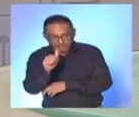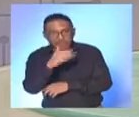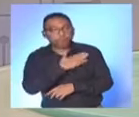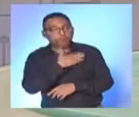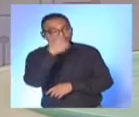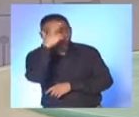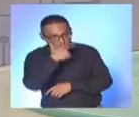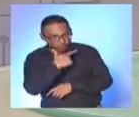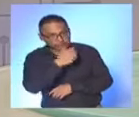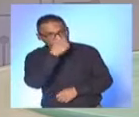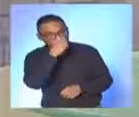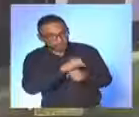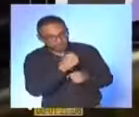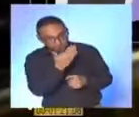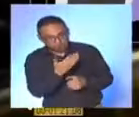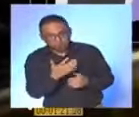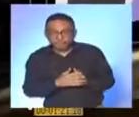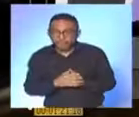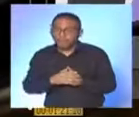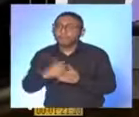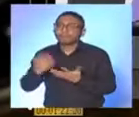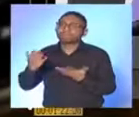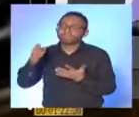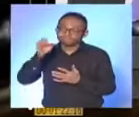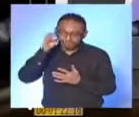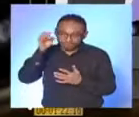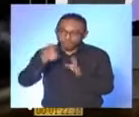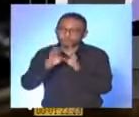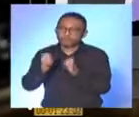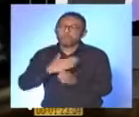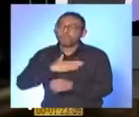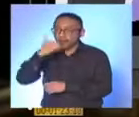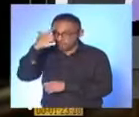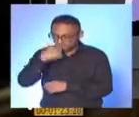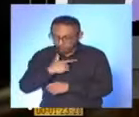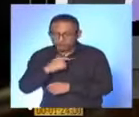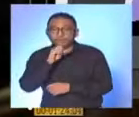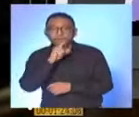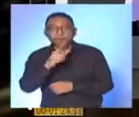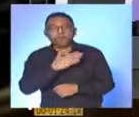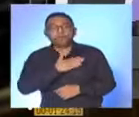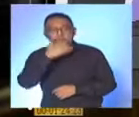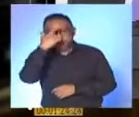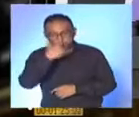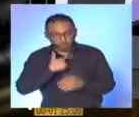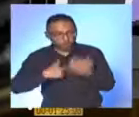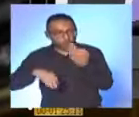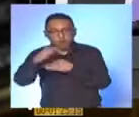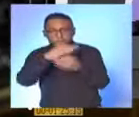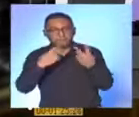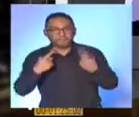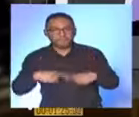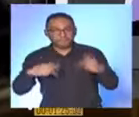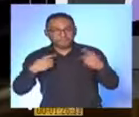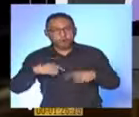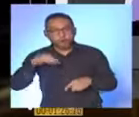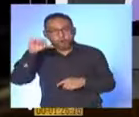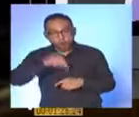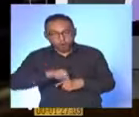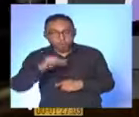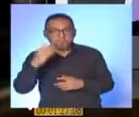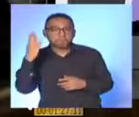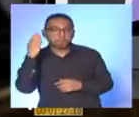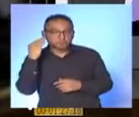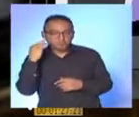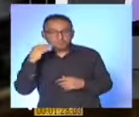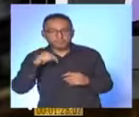noche. Eric, ¿cómo estás? Muy buenas noches y con ello buenas noches a todo el auditorio que hoy nos escucha